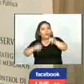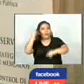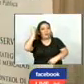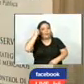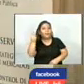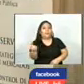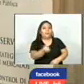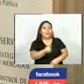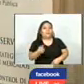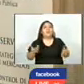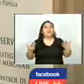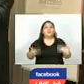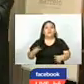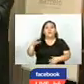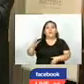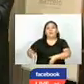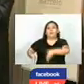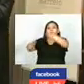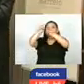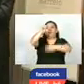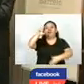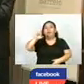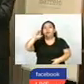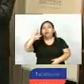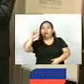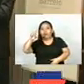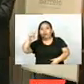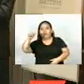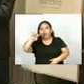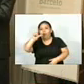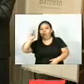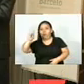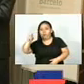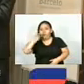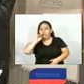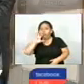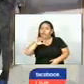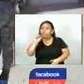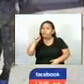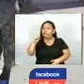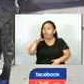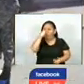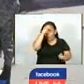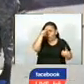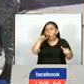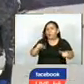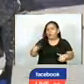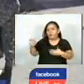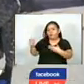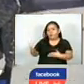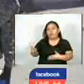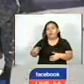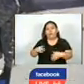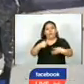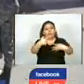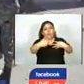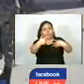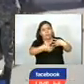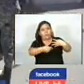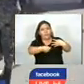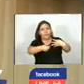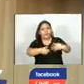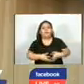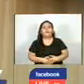pública realizado por Sid Gallup, quien señala que los salvadoreños avalan las medidas de seguridad como el régimen de